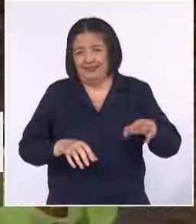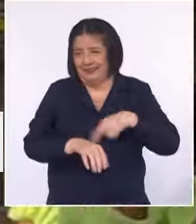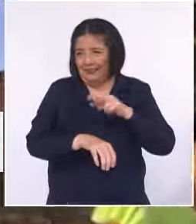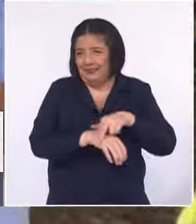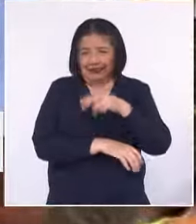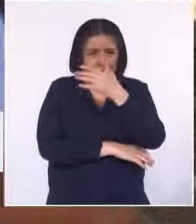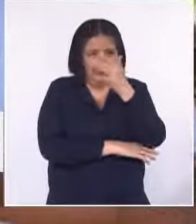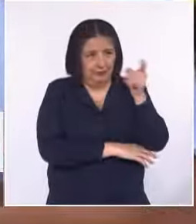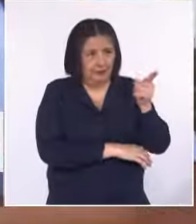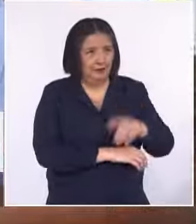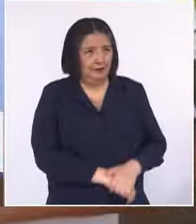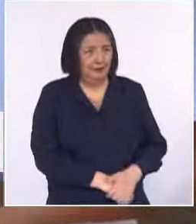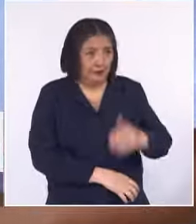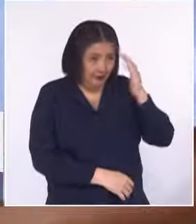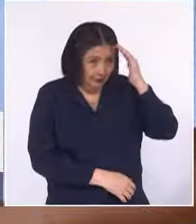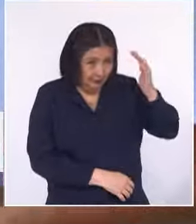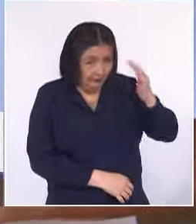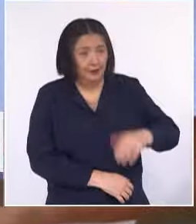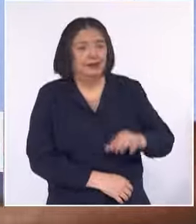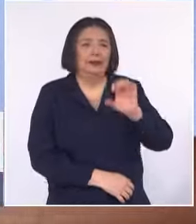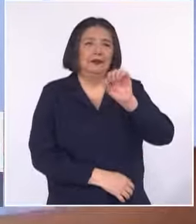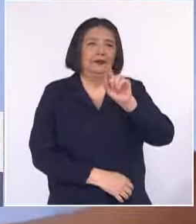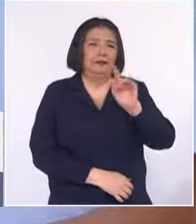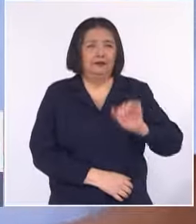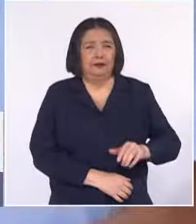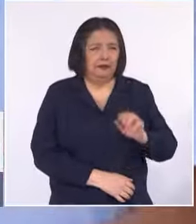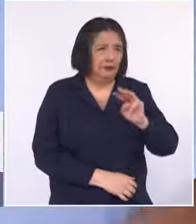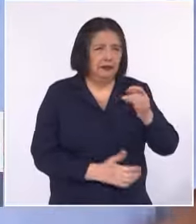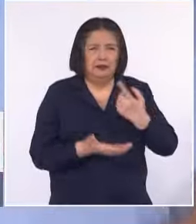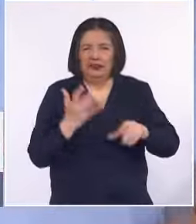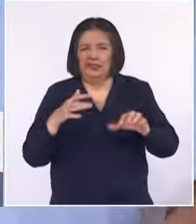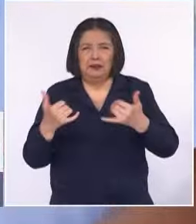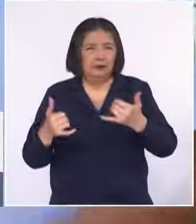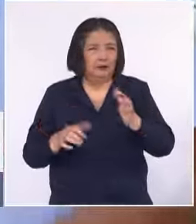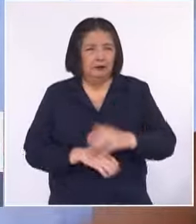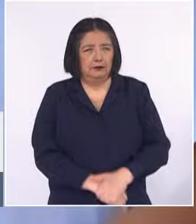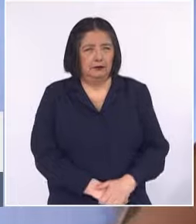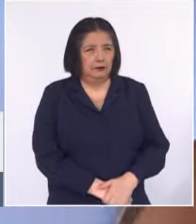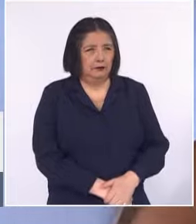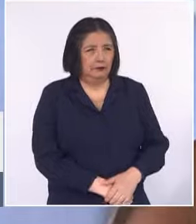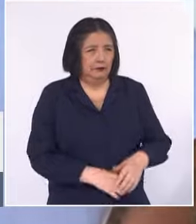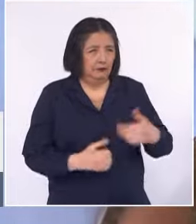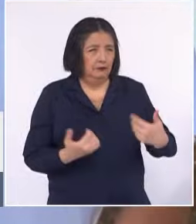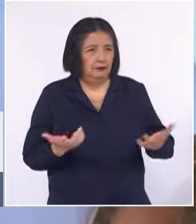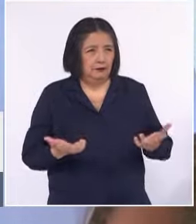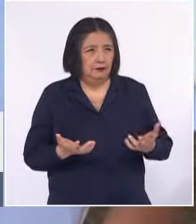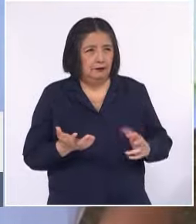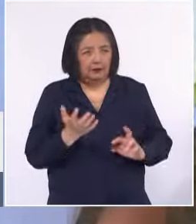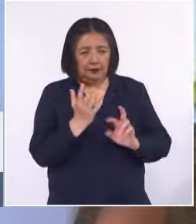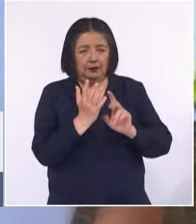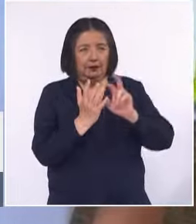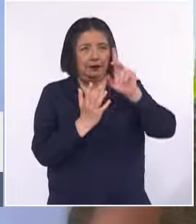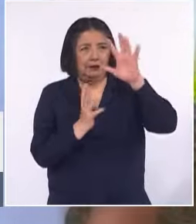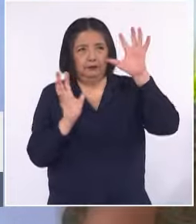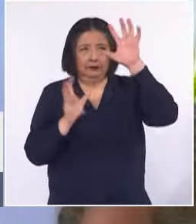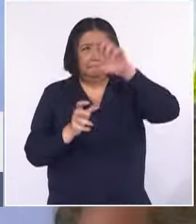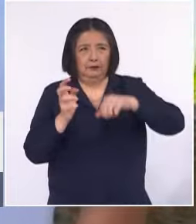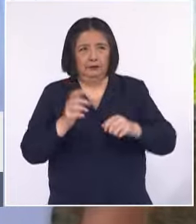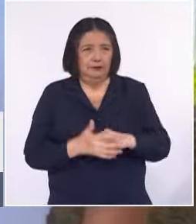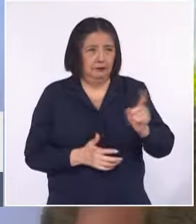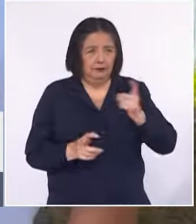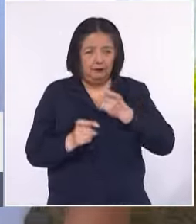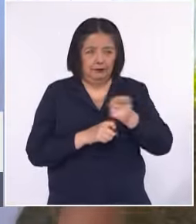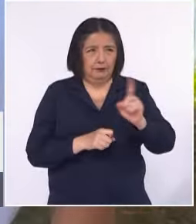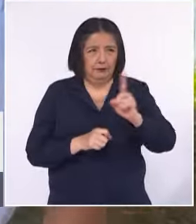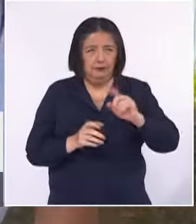naturaleza. Hola Sebastián y Mateo, ¿a qué están jugando? Estamos trepando y saltando en el árbol, sin hacerle daño,